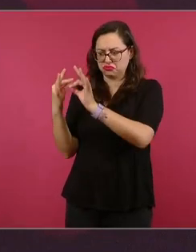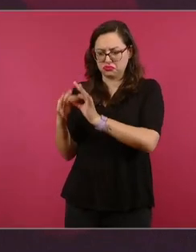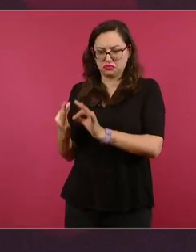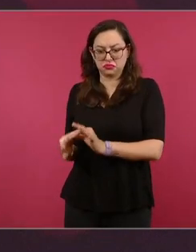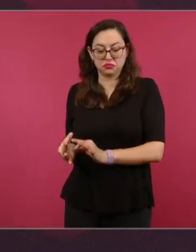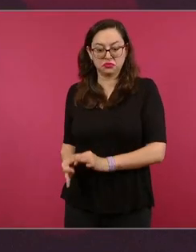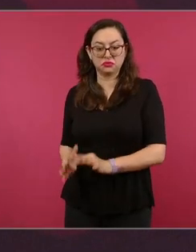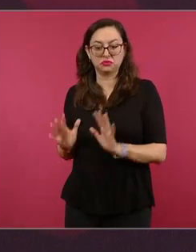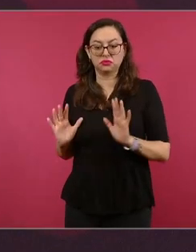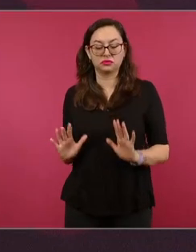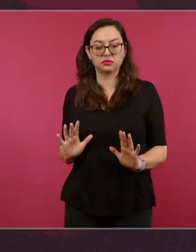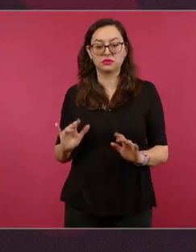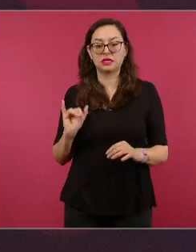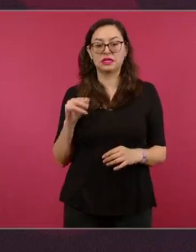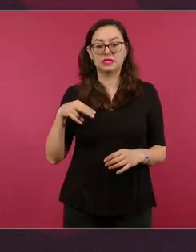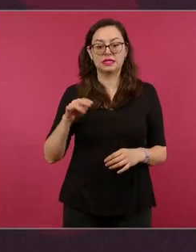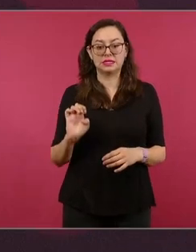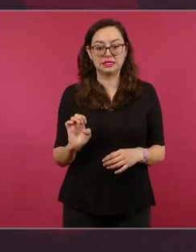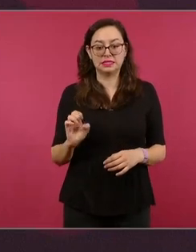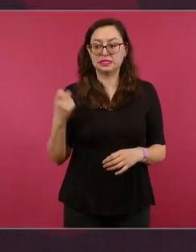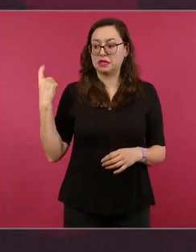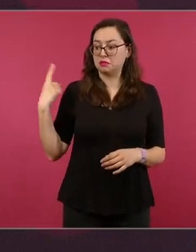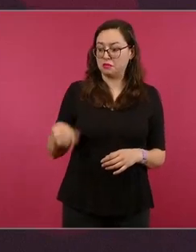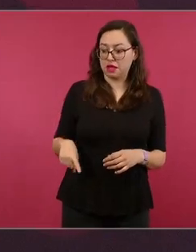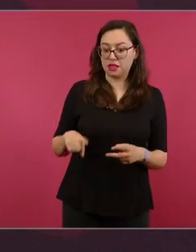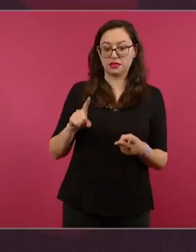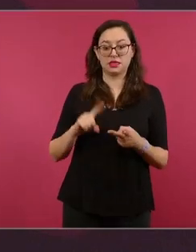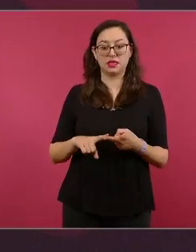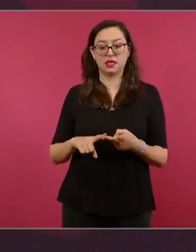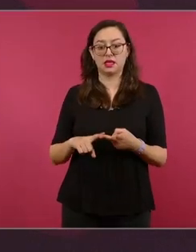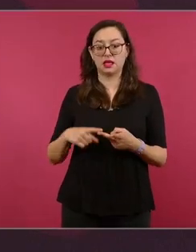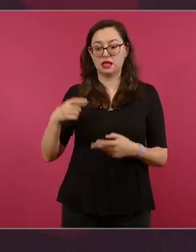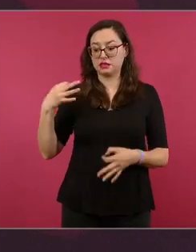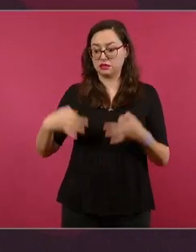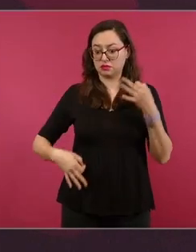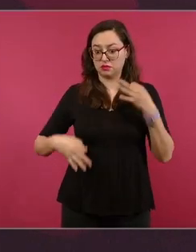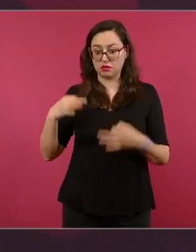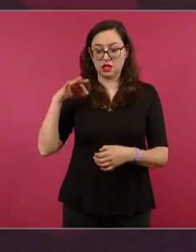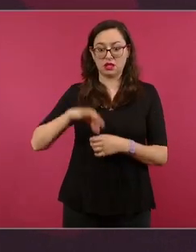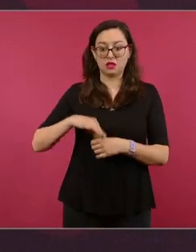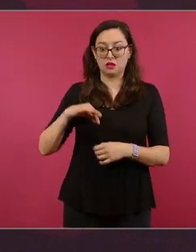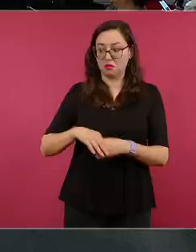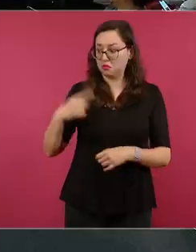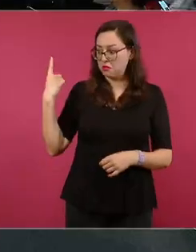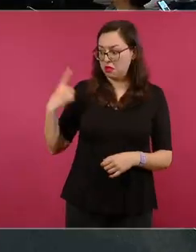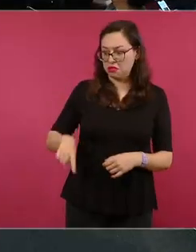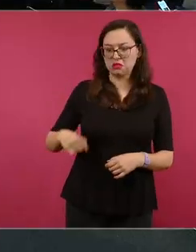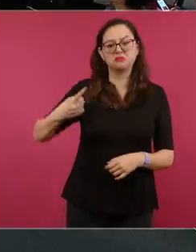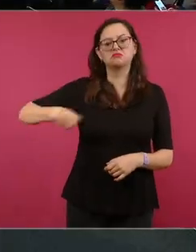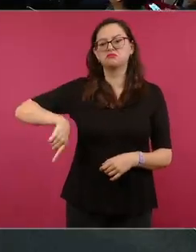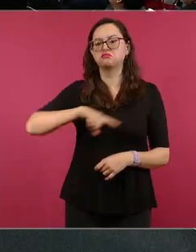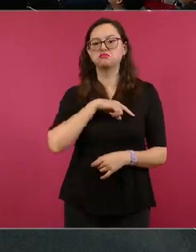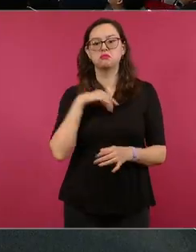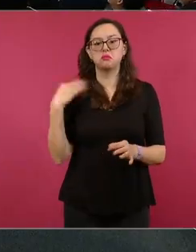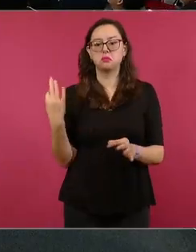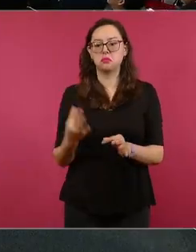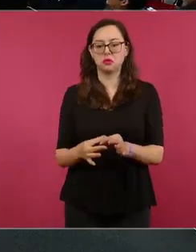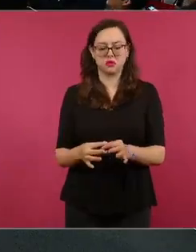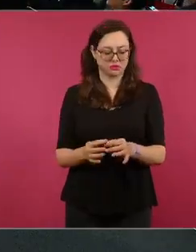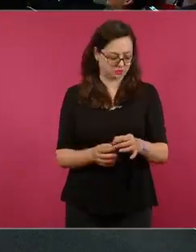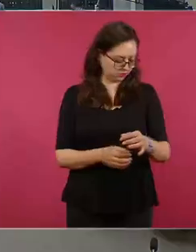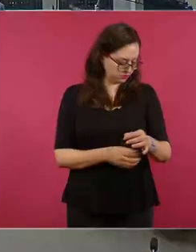ordene el INE y el Tribunal Electoral. Gracias, presidente.